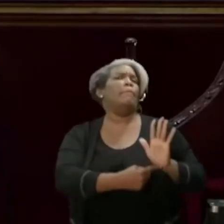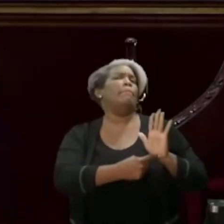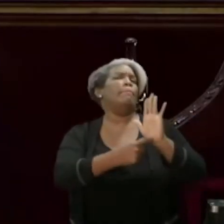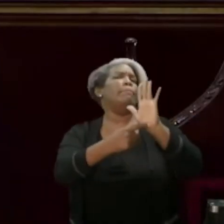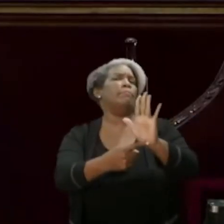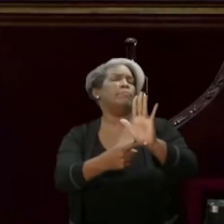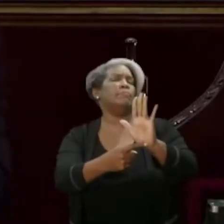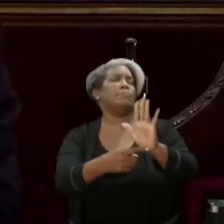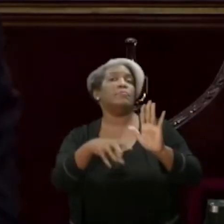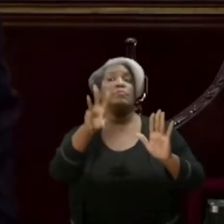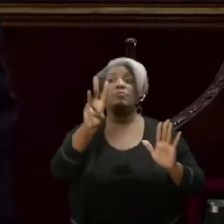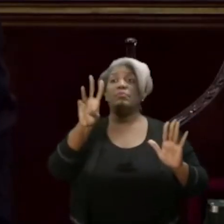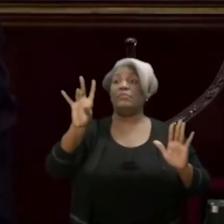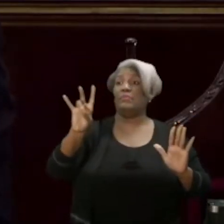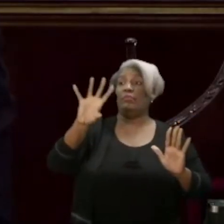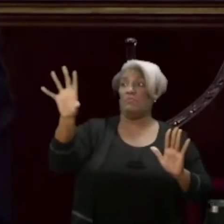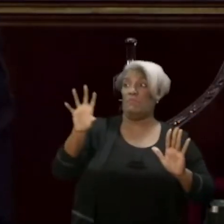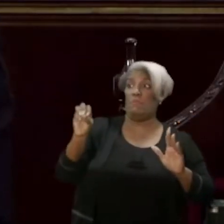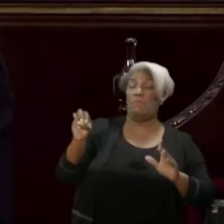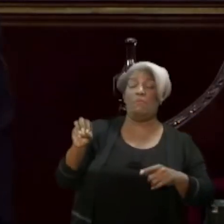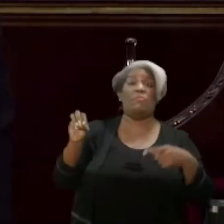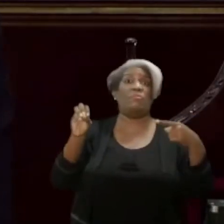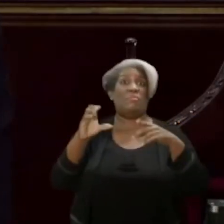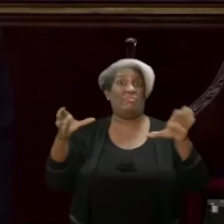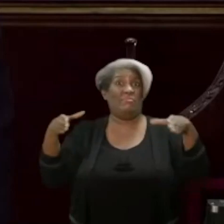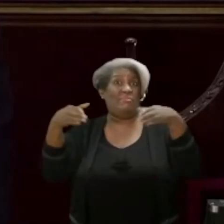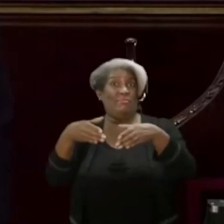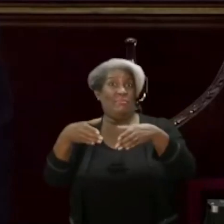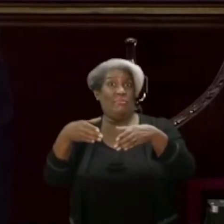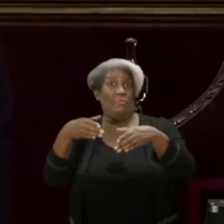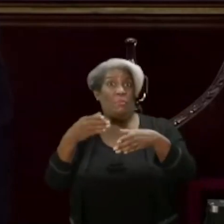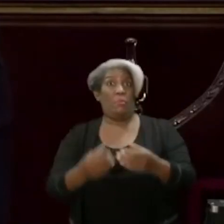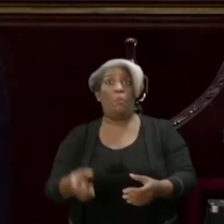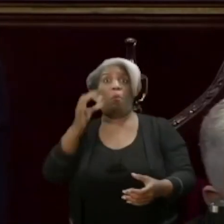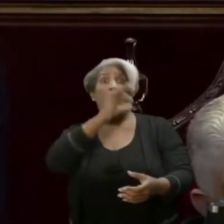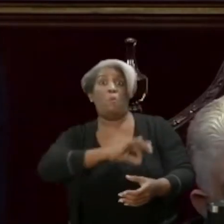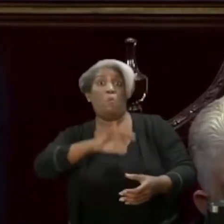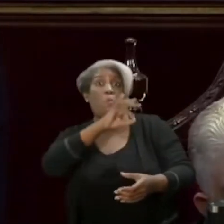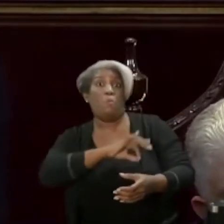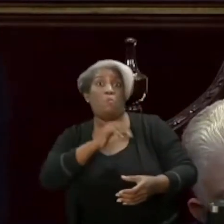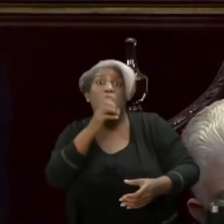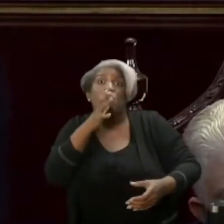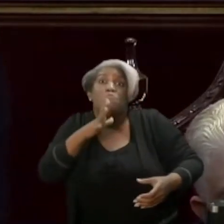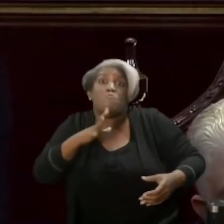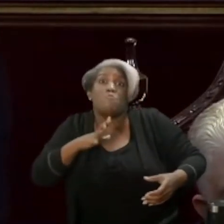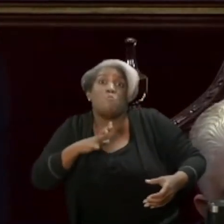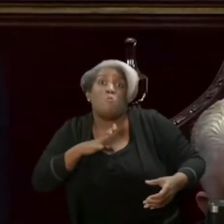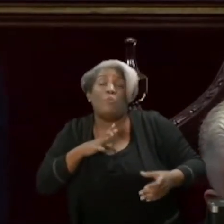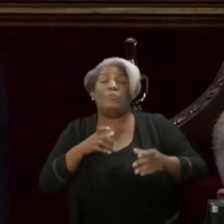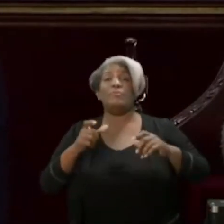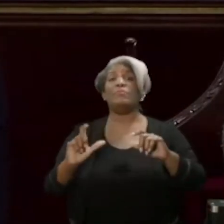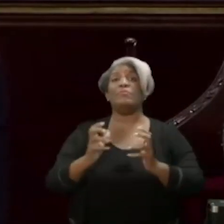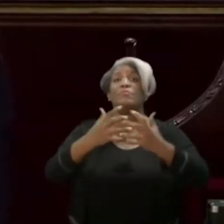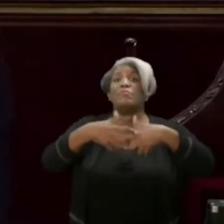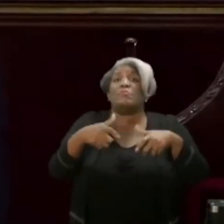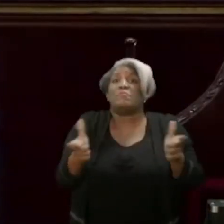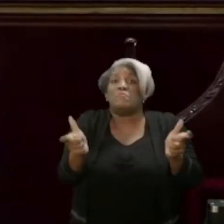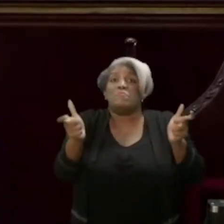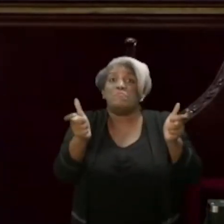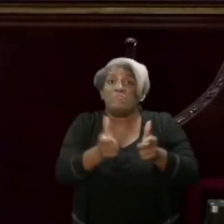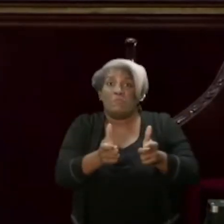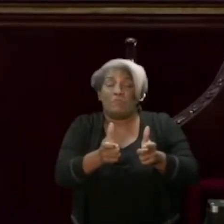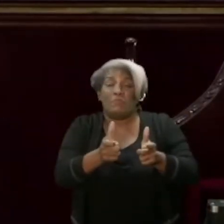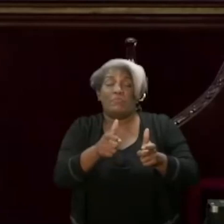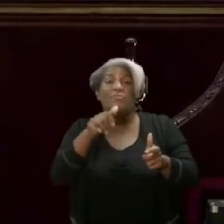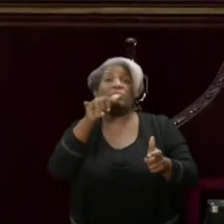un 67% de los mismos fueron para favorecer a las mujeres pequeñas y medianas empresarias, de las